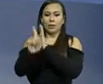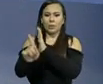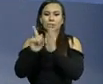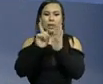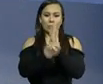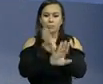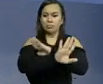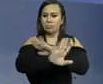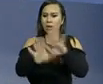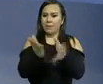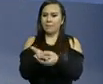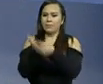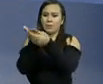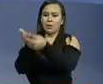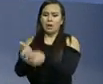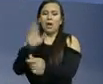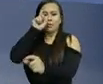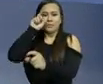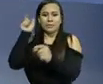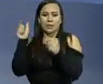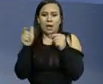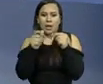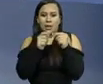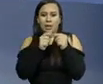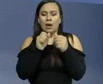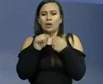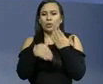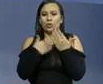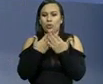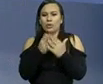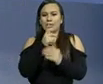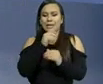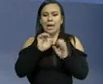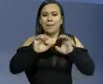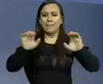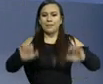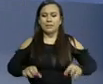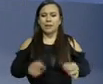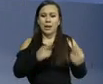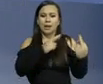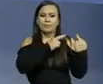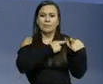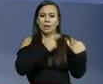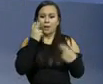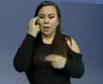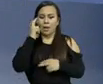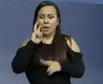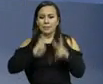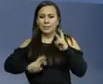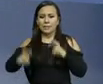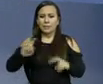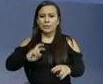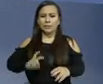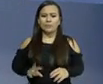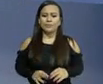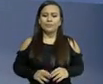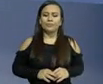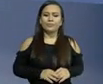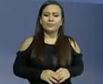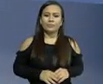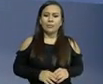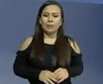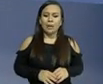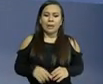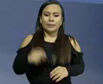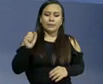denuncia y la fiscalía entonces correspondientes tienen que verificar y hacer la investigación ahora nuevo o no de acuerdo